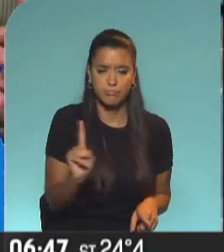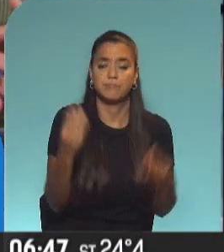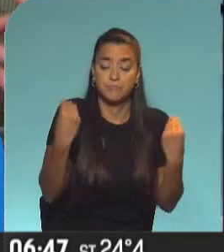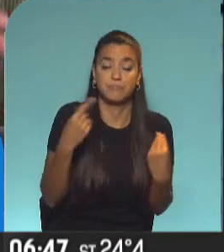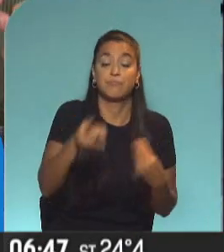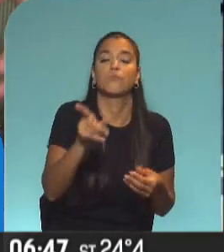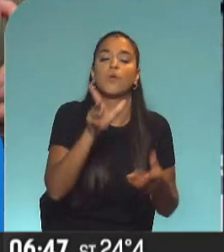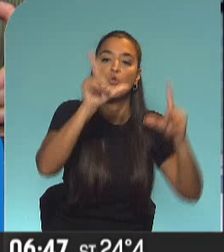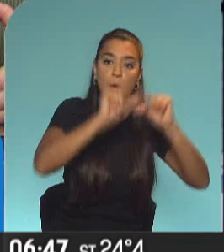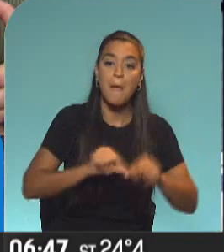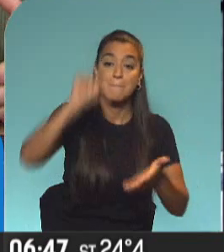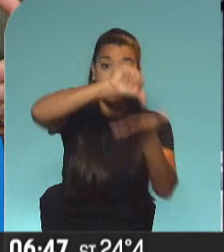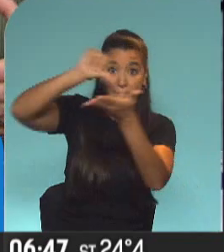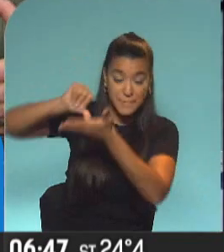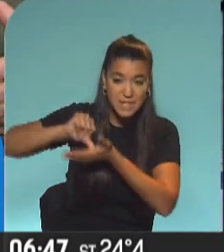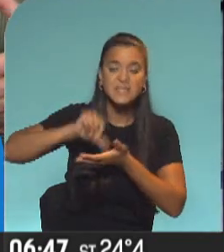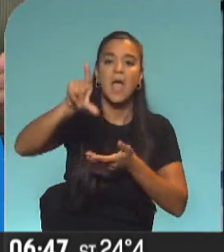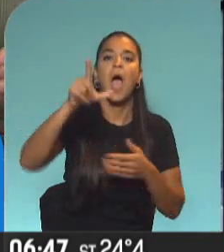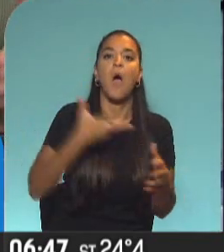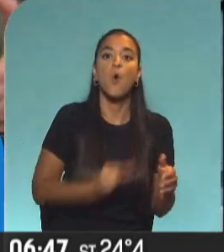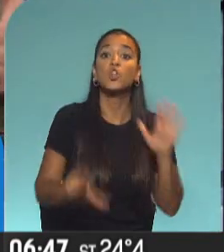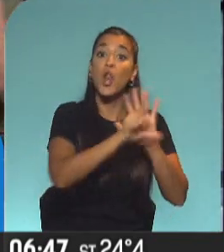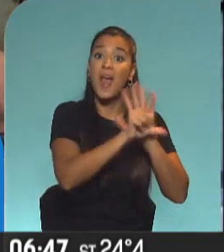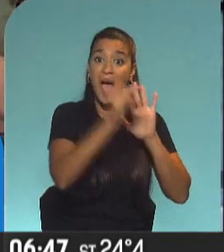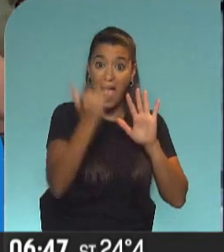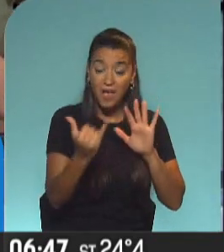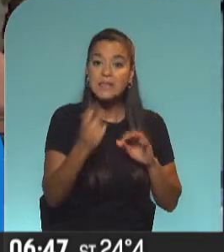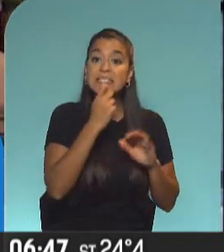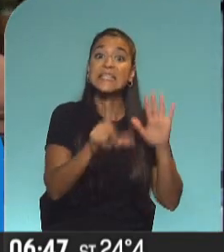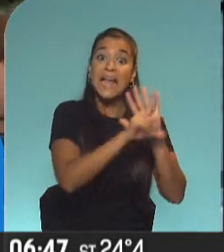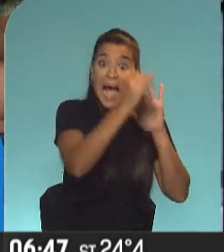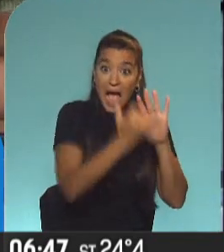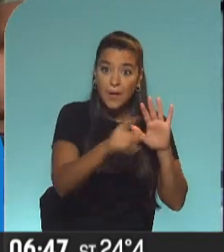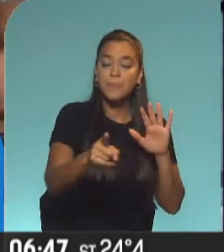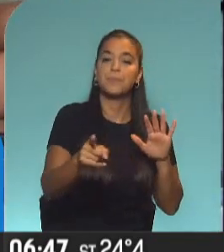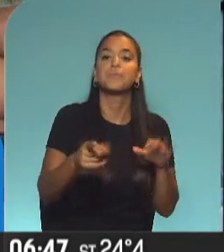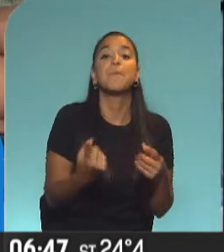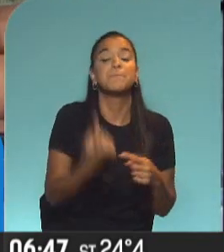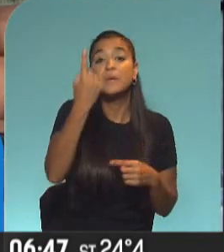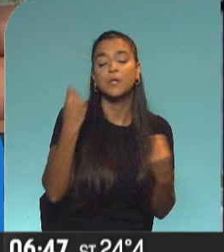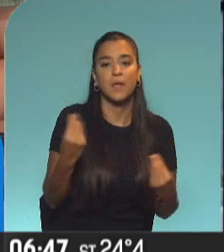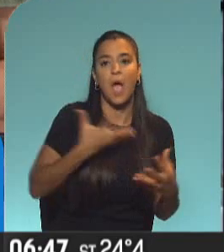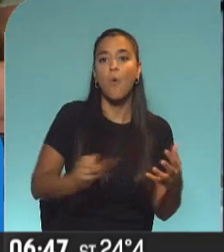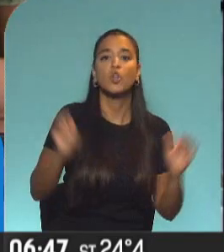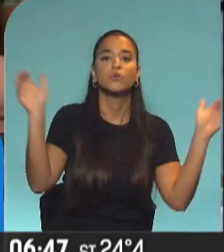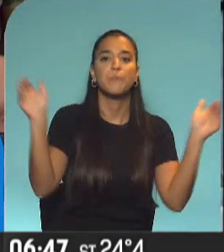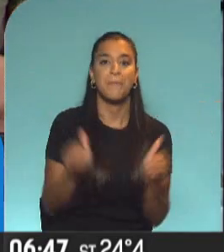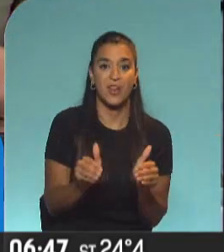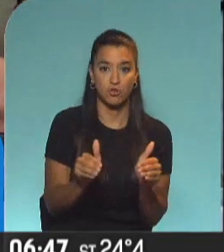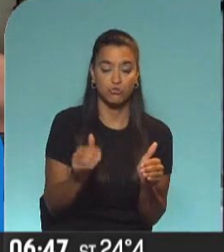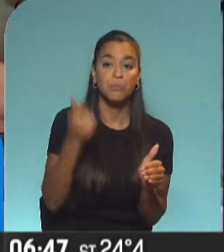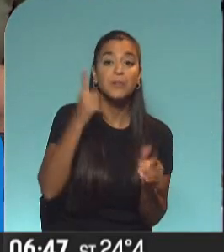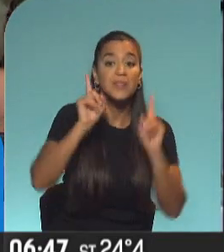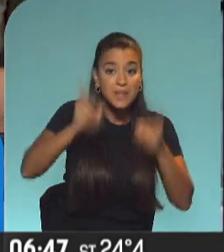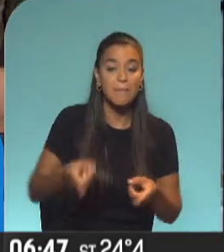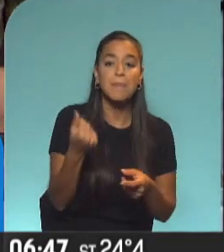demuestran también los números en los países en los que el aborto se legalizó es que cuando se legaliza el aborto primero que bajan la cantidad de abortos, pero también